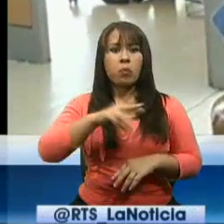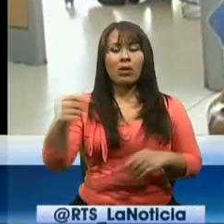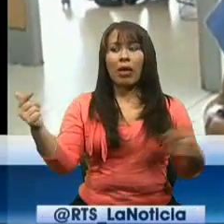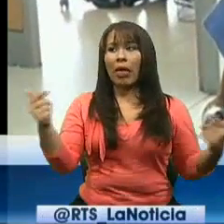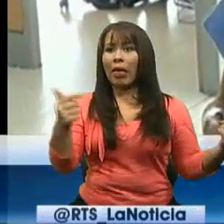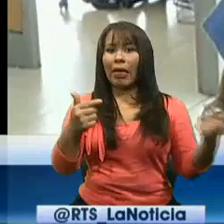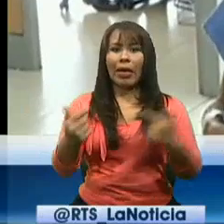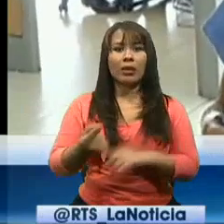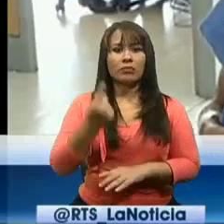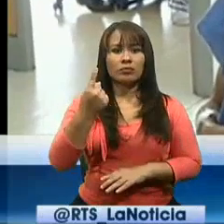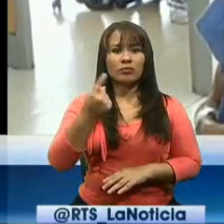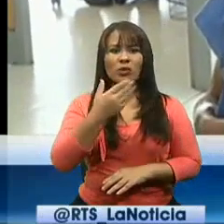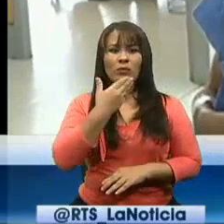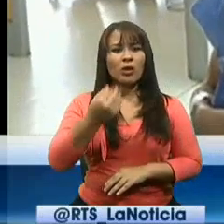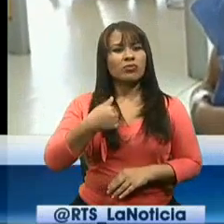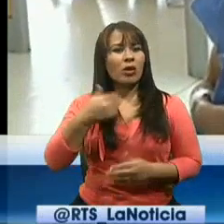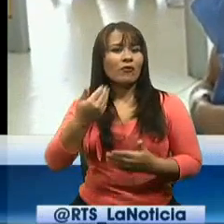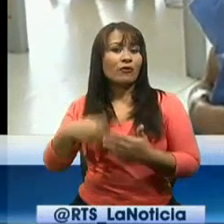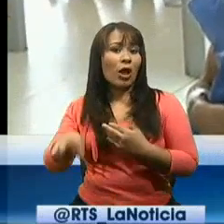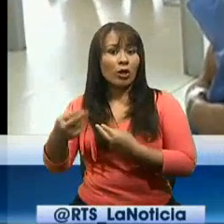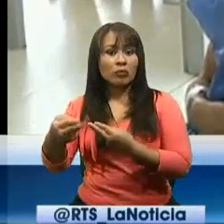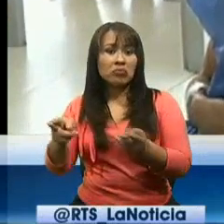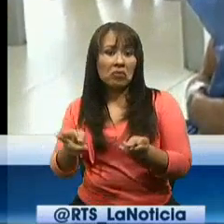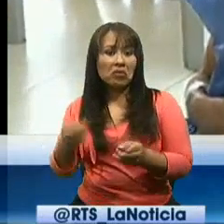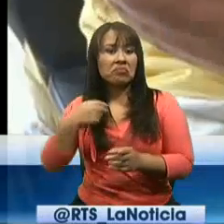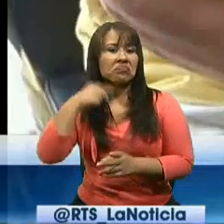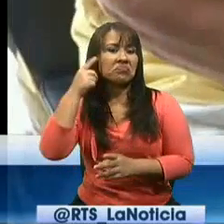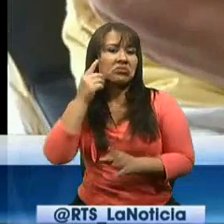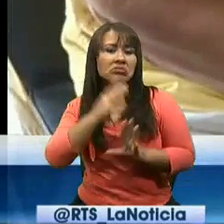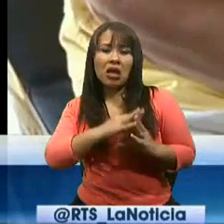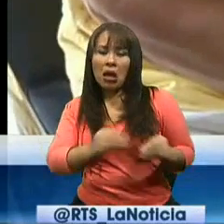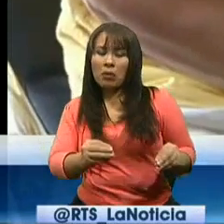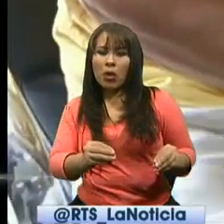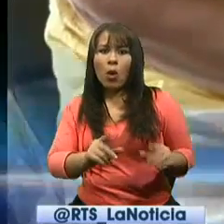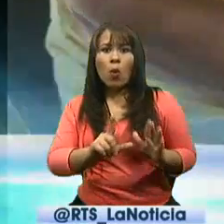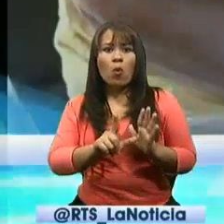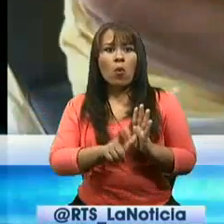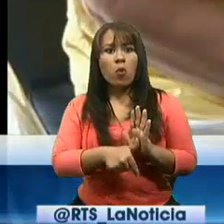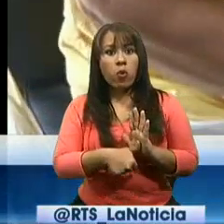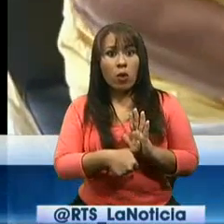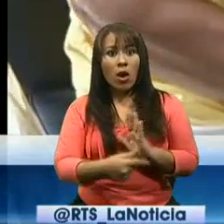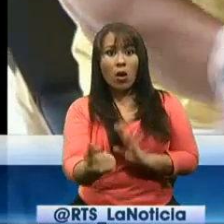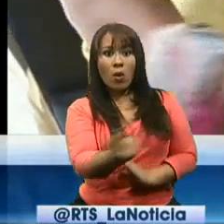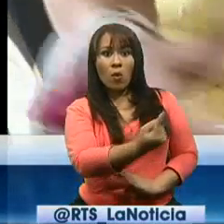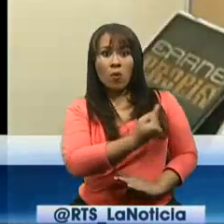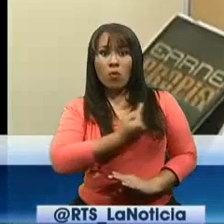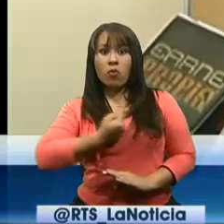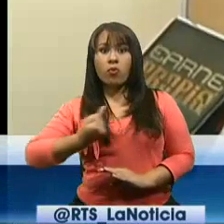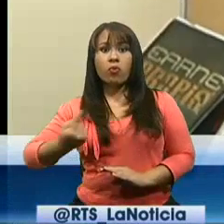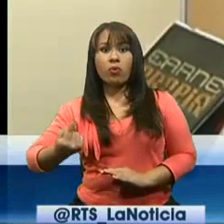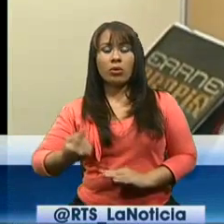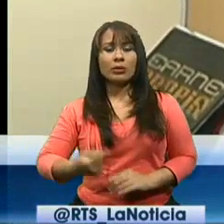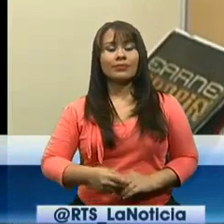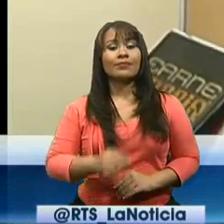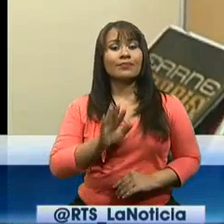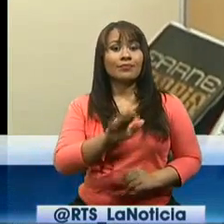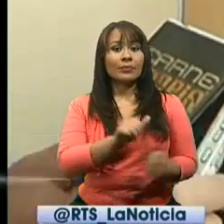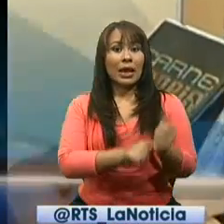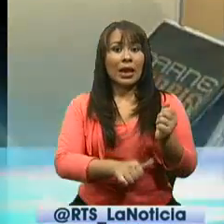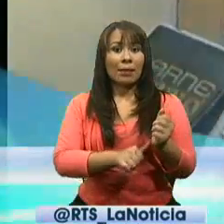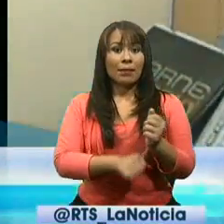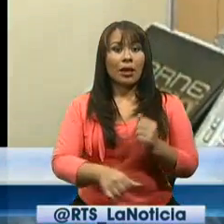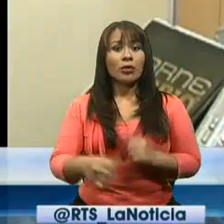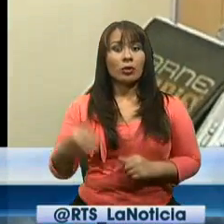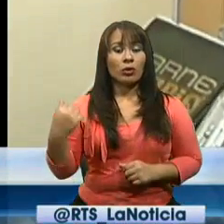uno de ellos se fue a su dormitorio creyendo que todo había pasado, sin imaginar lo que estaba por venir. Y su hermano, el que tiene